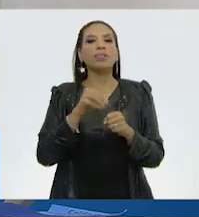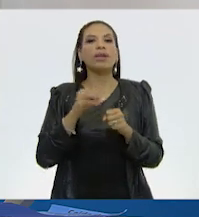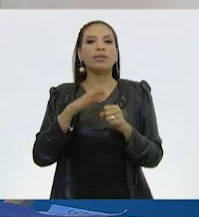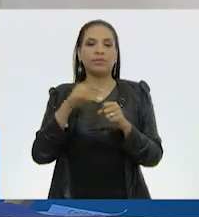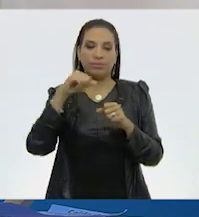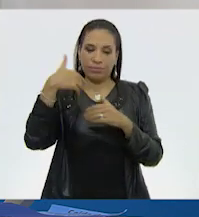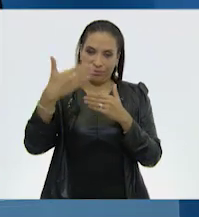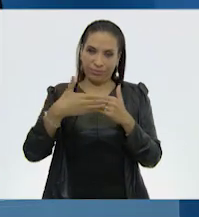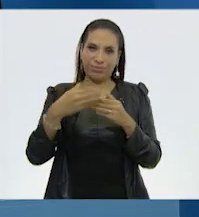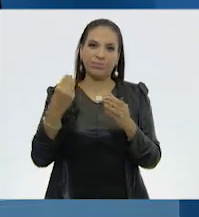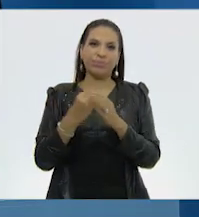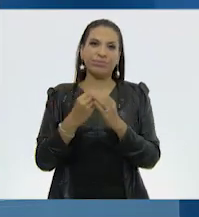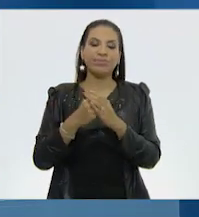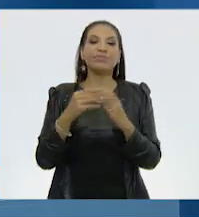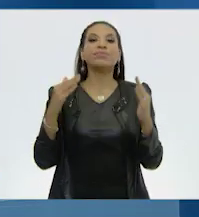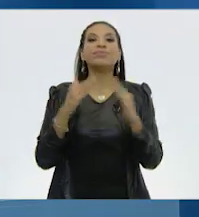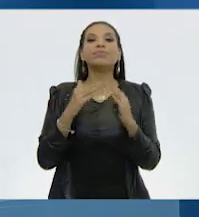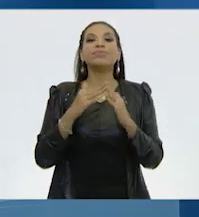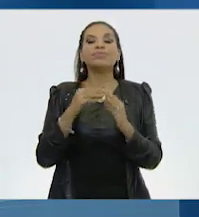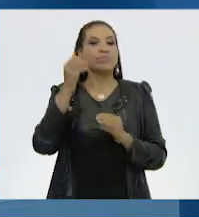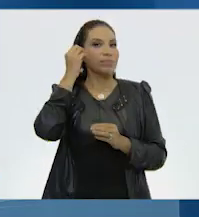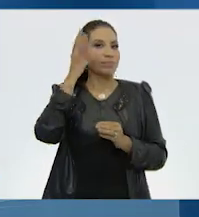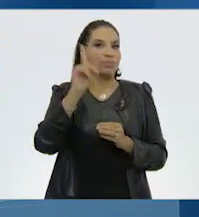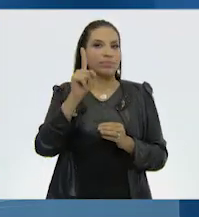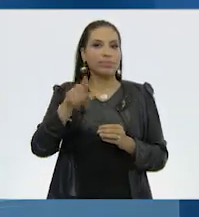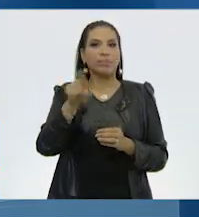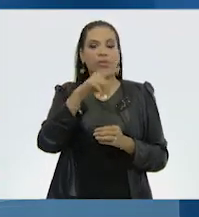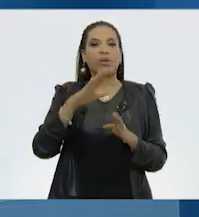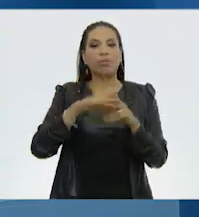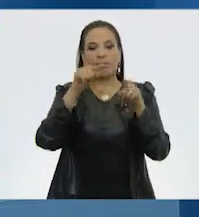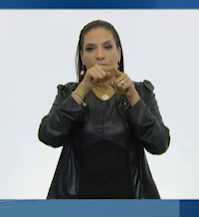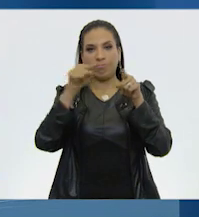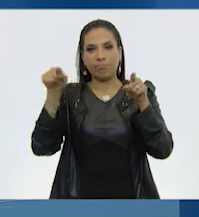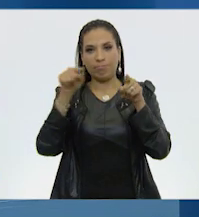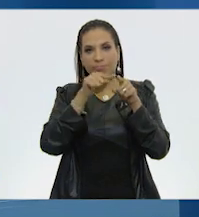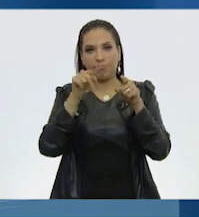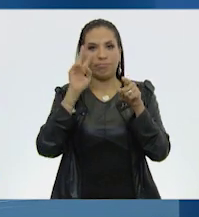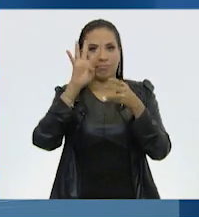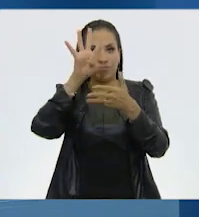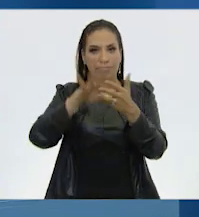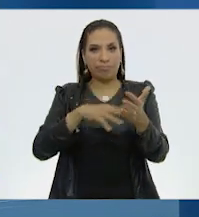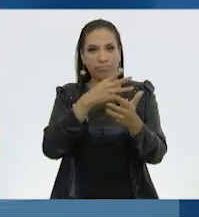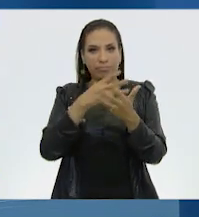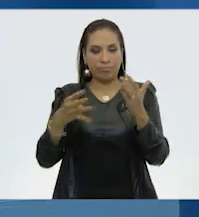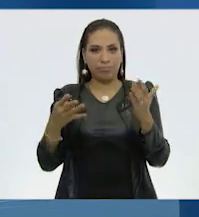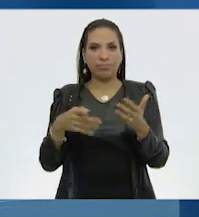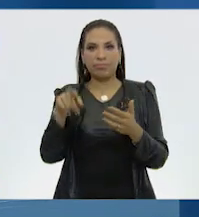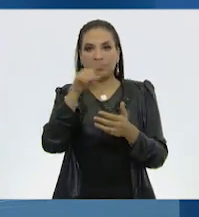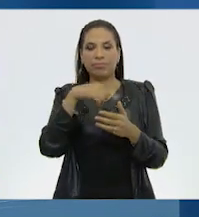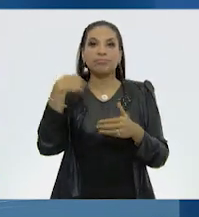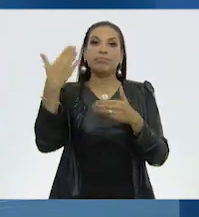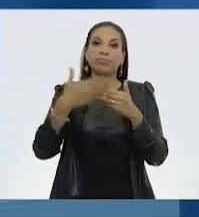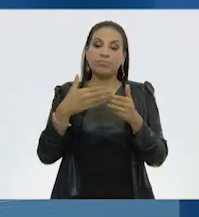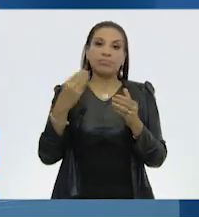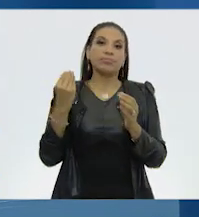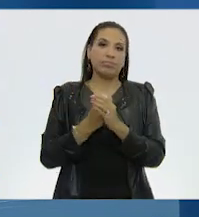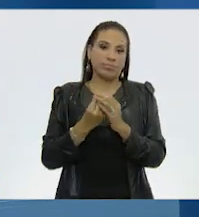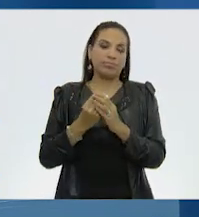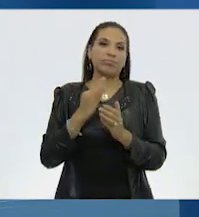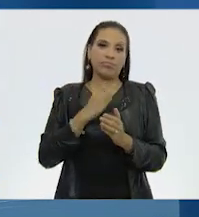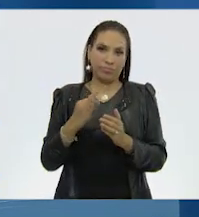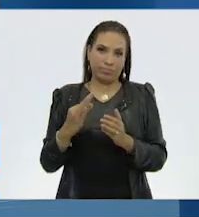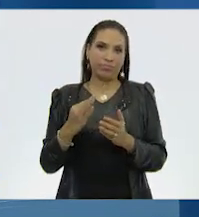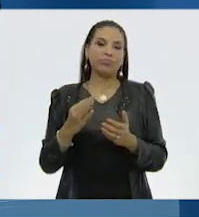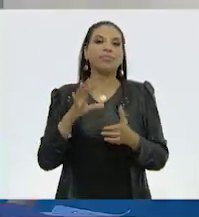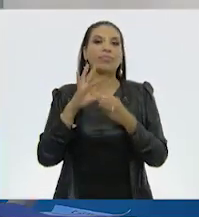la siguiente clase. Y en casa no olviden guardar su línea del tiempo y su cuadro comparativo para que en la siguiente clase podamos